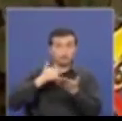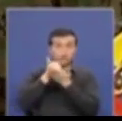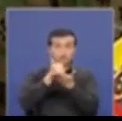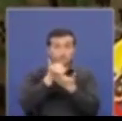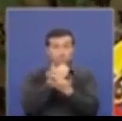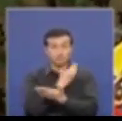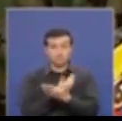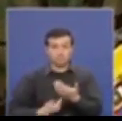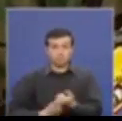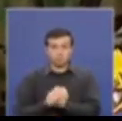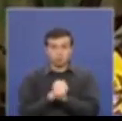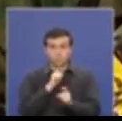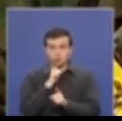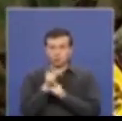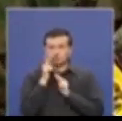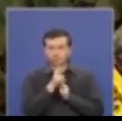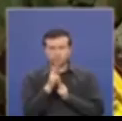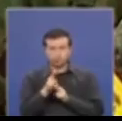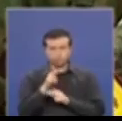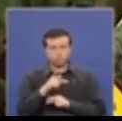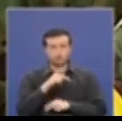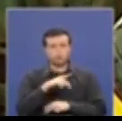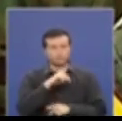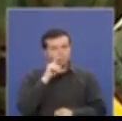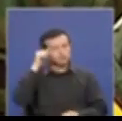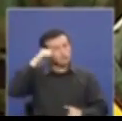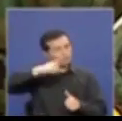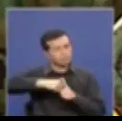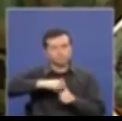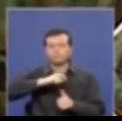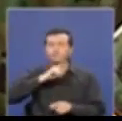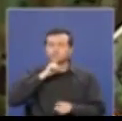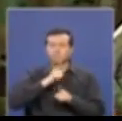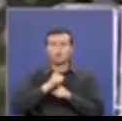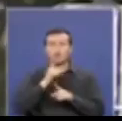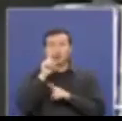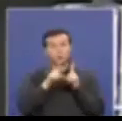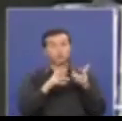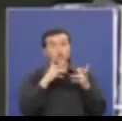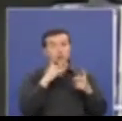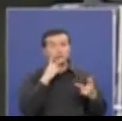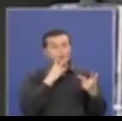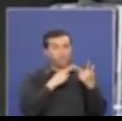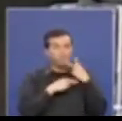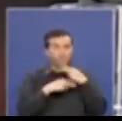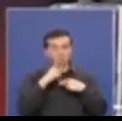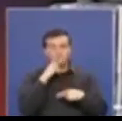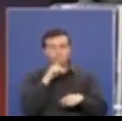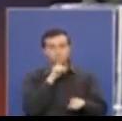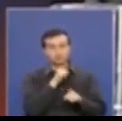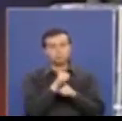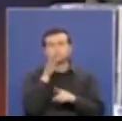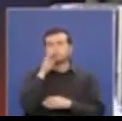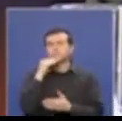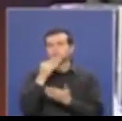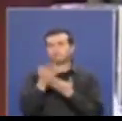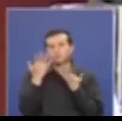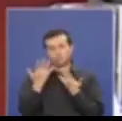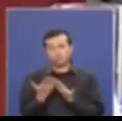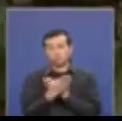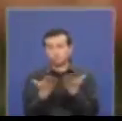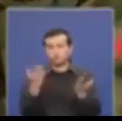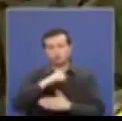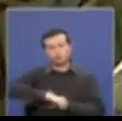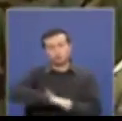presidente, los acribillaron a balazos. Prohibido olvidar cómo nos quisieron mentir con el 30S. Gracias a Dios, aquí están